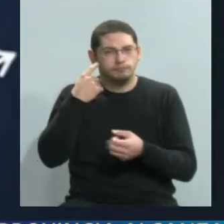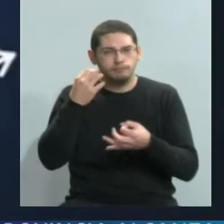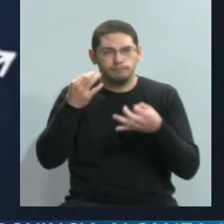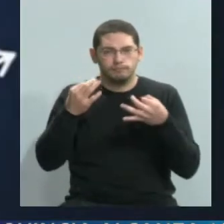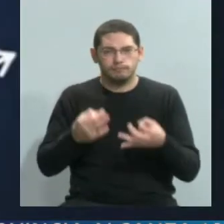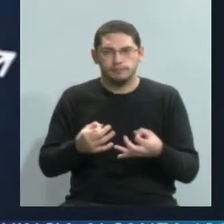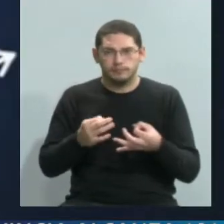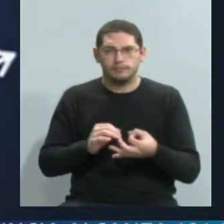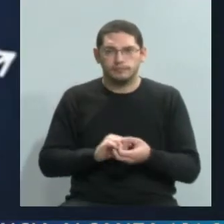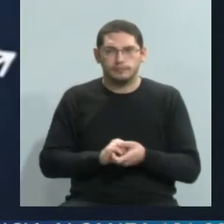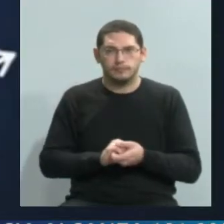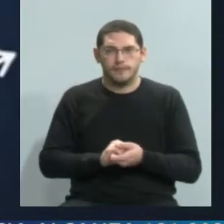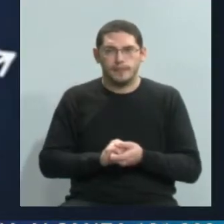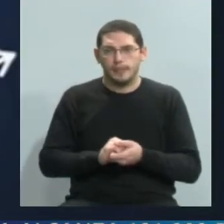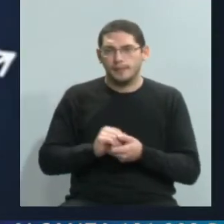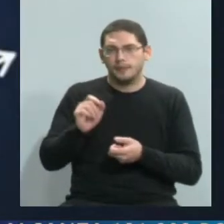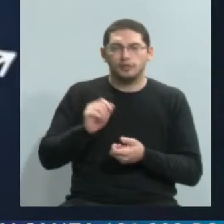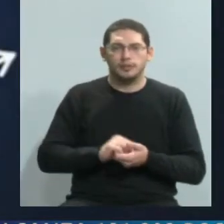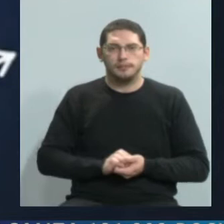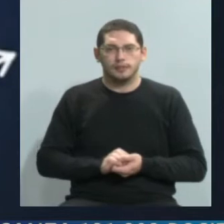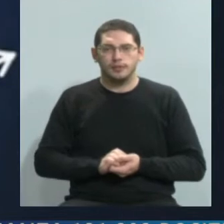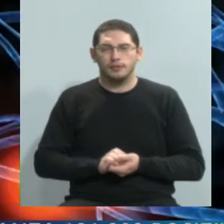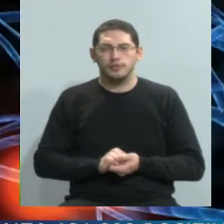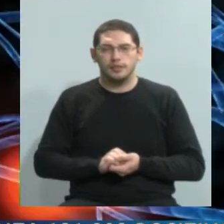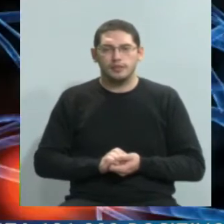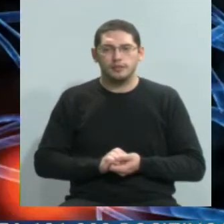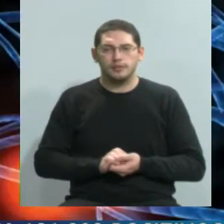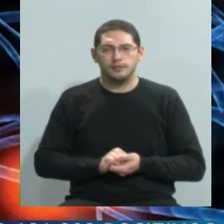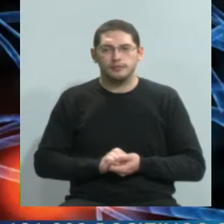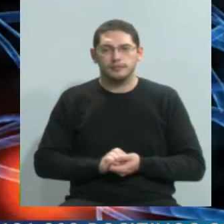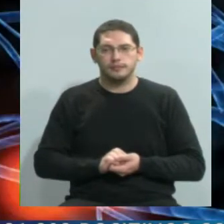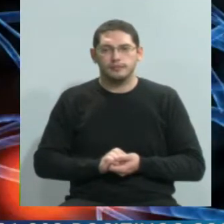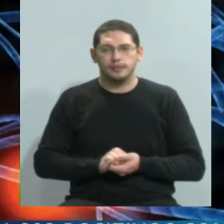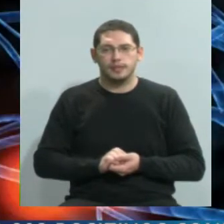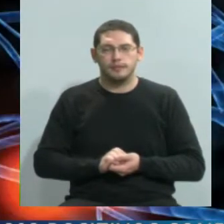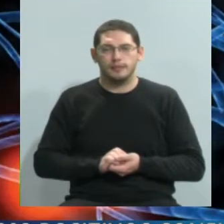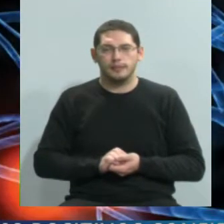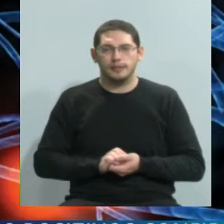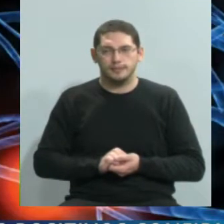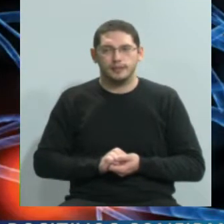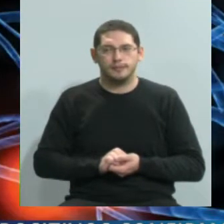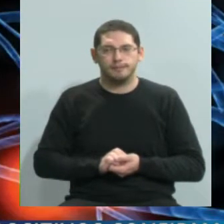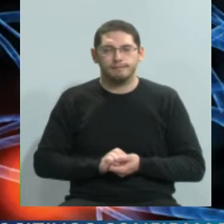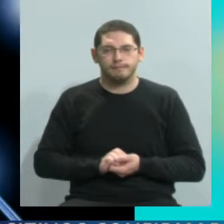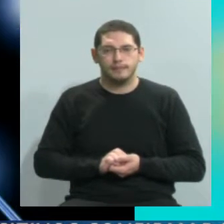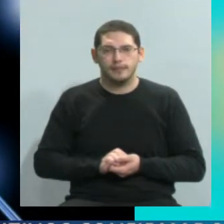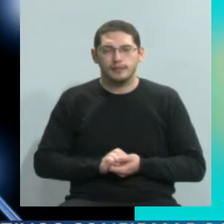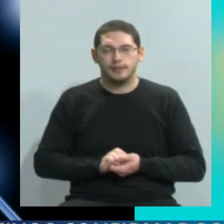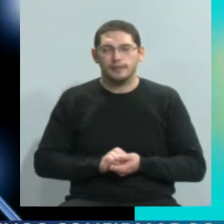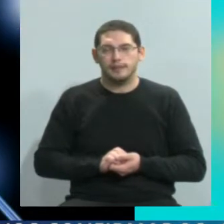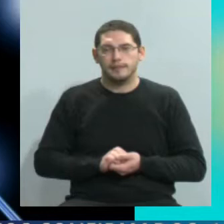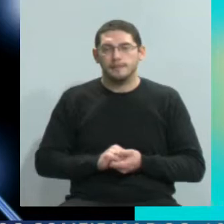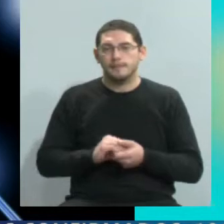humano en la transformación esté necesitando y no lo haya descubierto, ¿bien? Porque el descubrirlo ya te